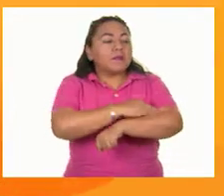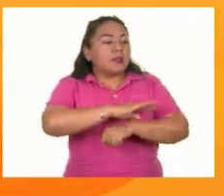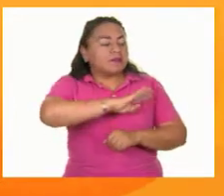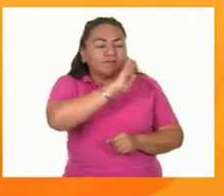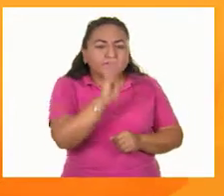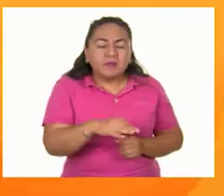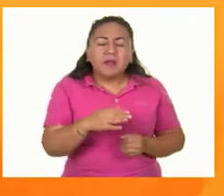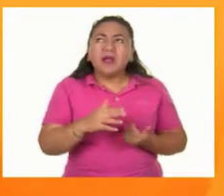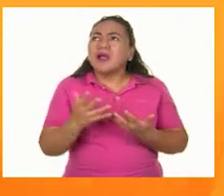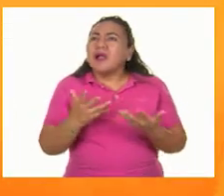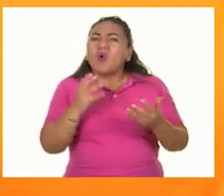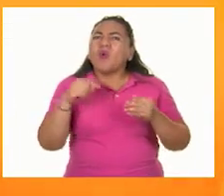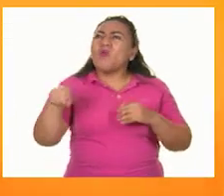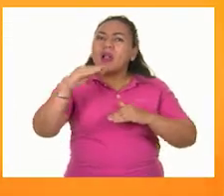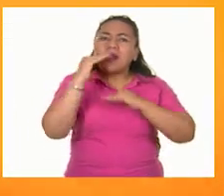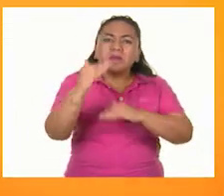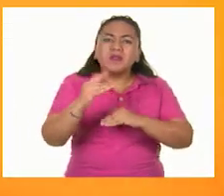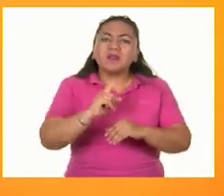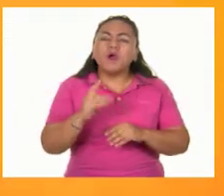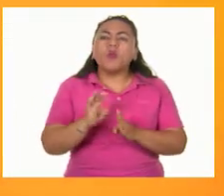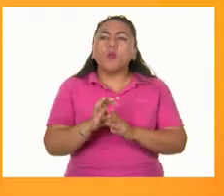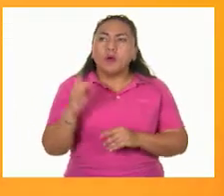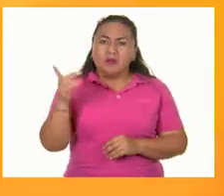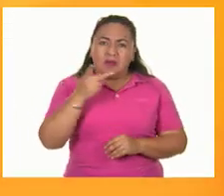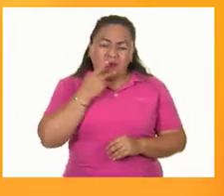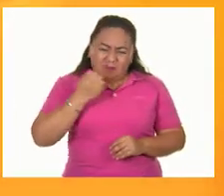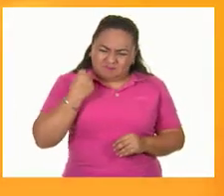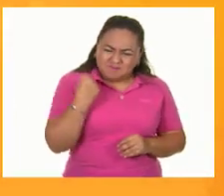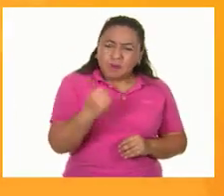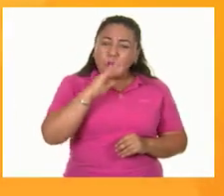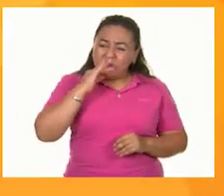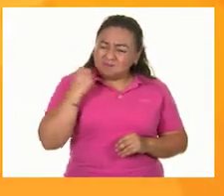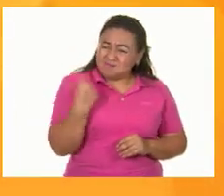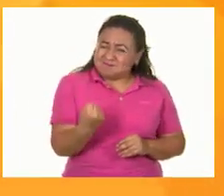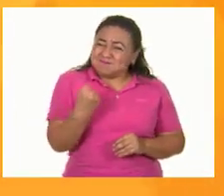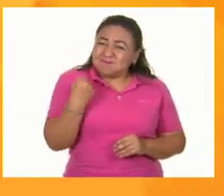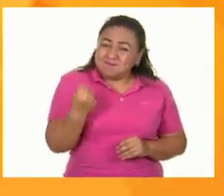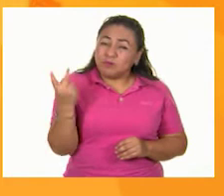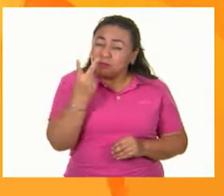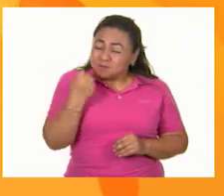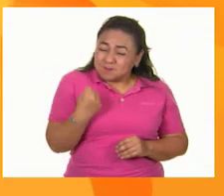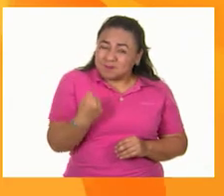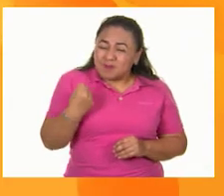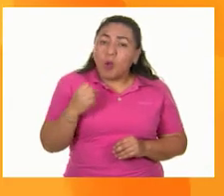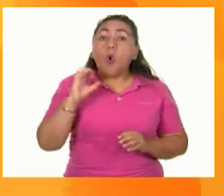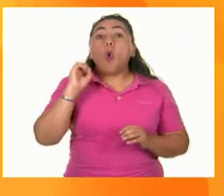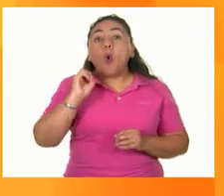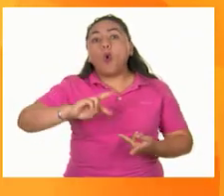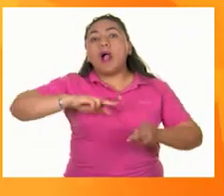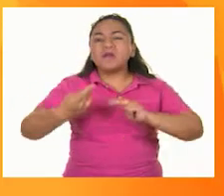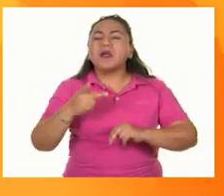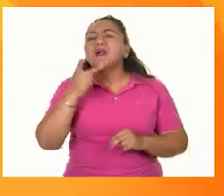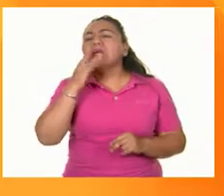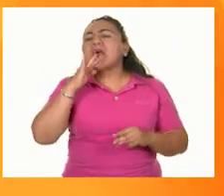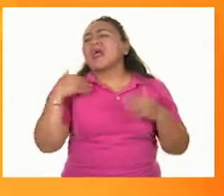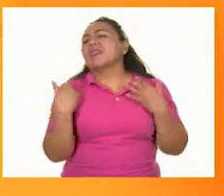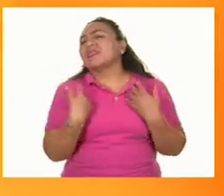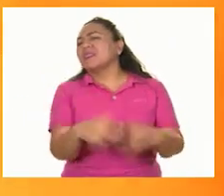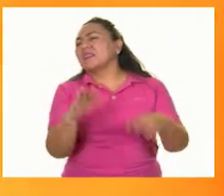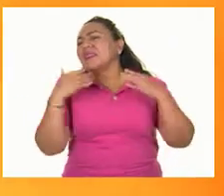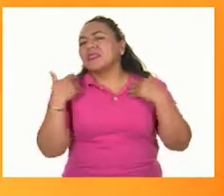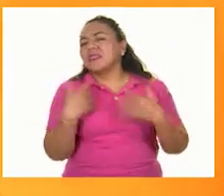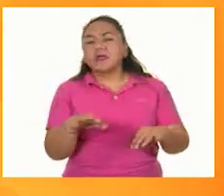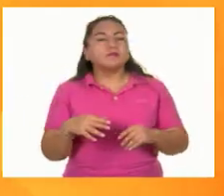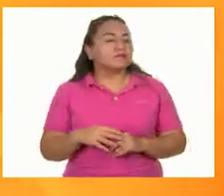límites no sean claros en casa, que sean muy exigentes o que también se les deje hacer todo lo que quieran. Lo que podemos hacer